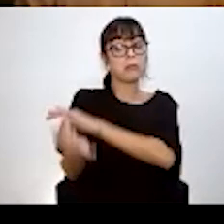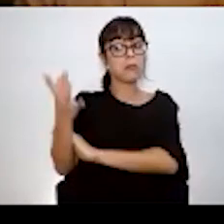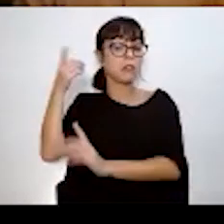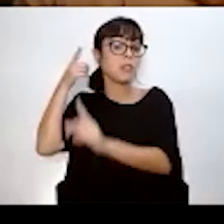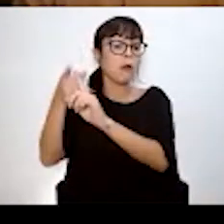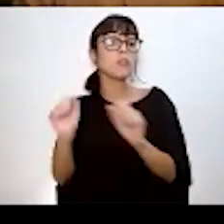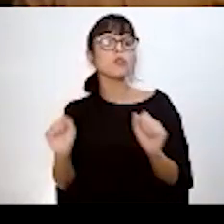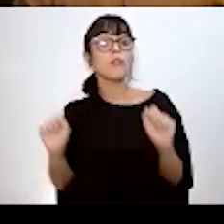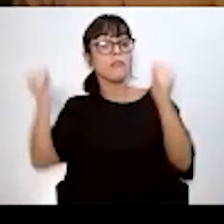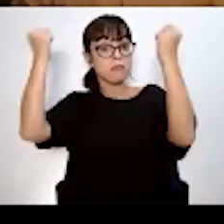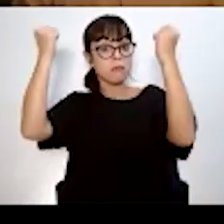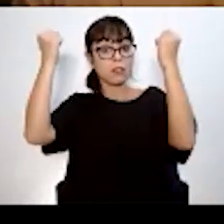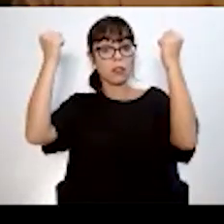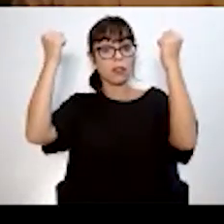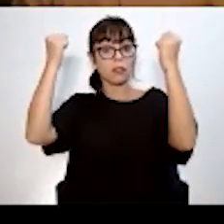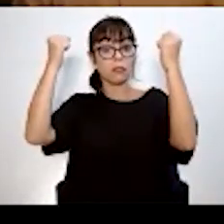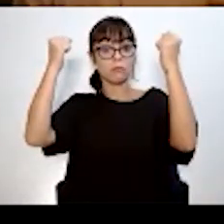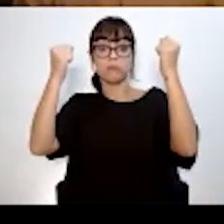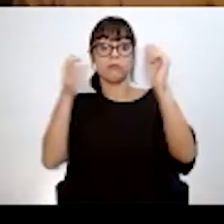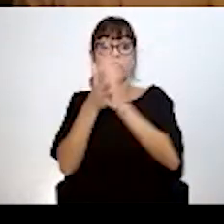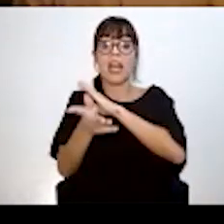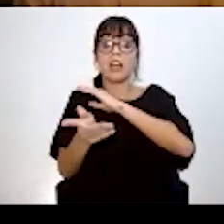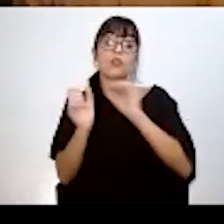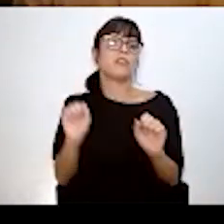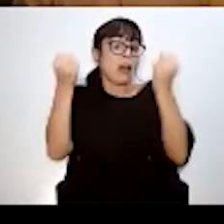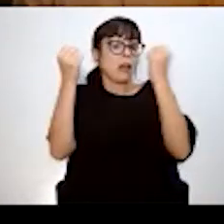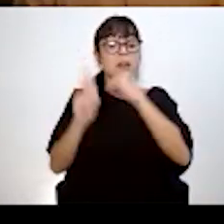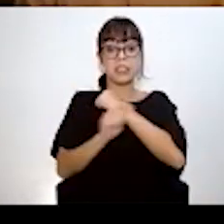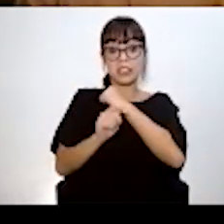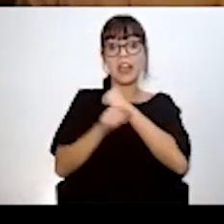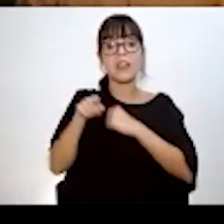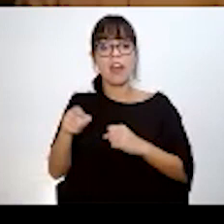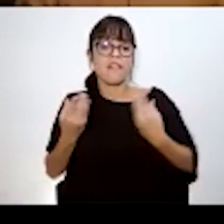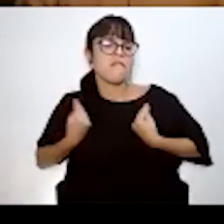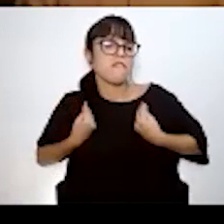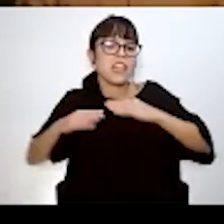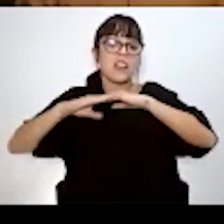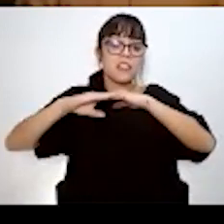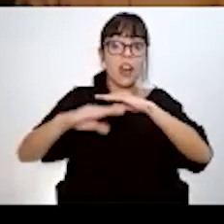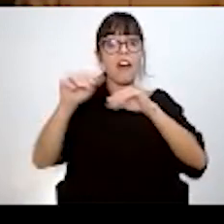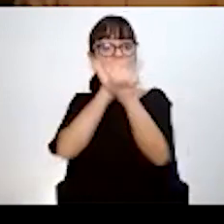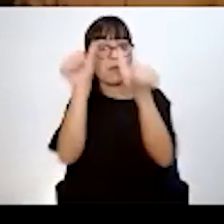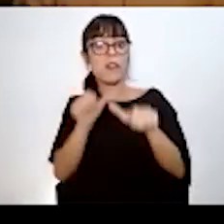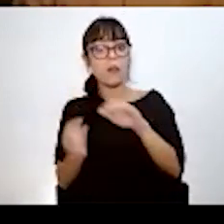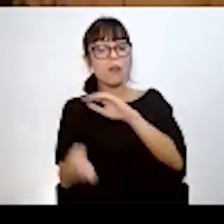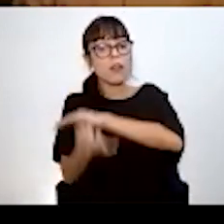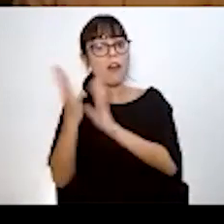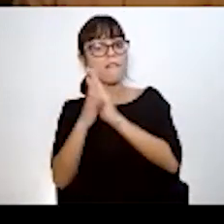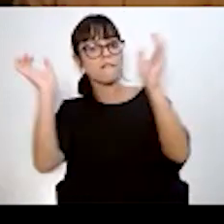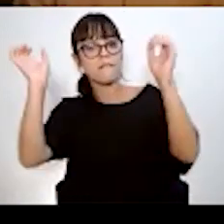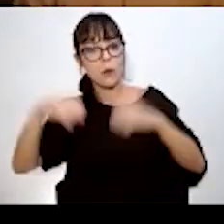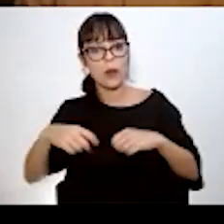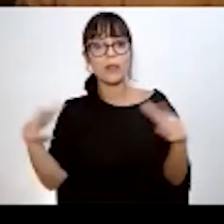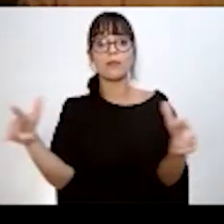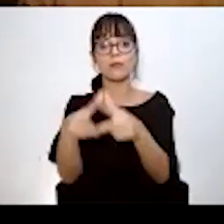yendo más allá de la mera estrategia de supervivencia. Conformaron un modelo de asentamiento estable que difiere además del que se constata